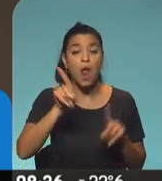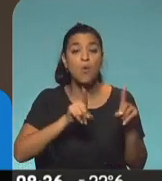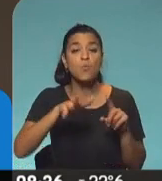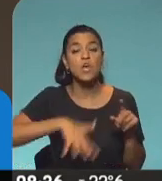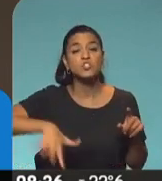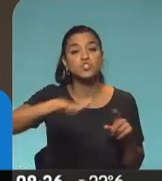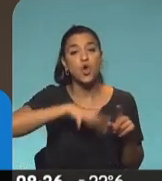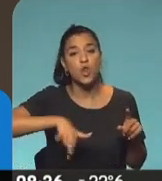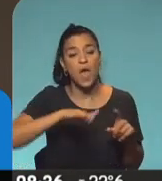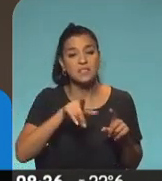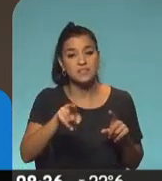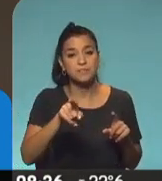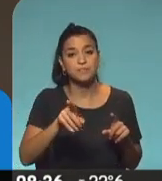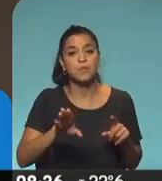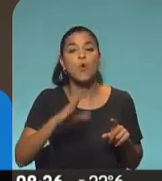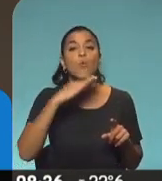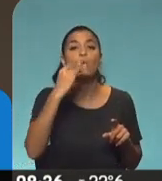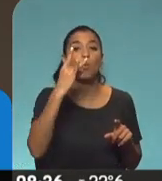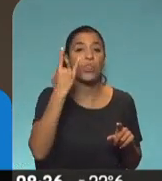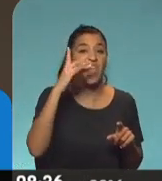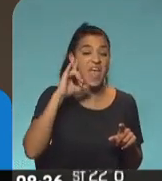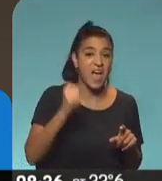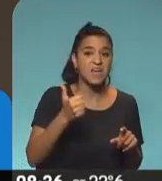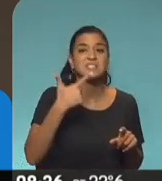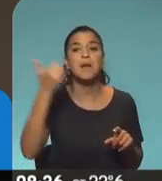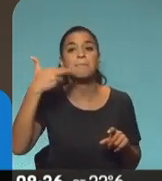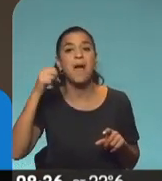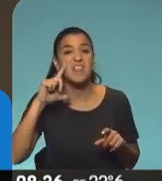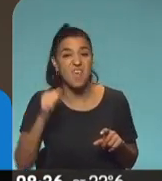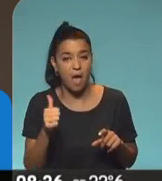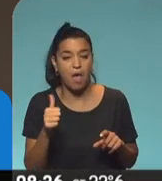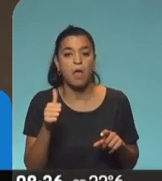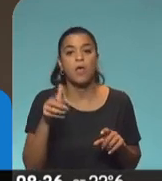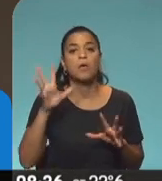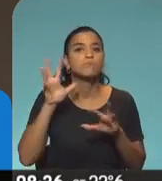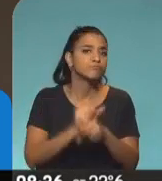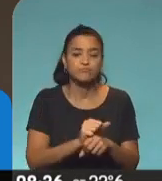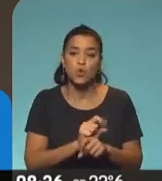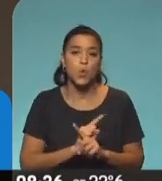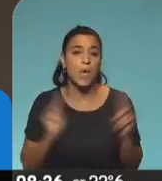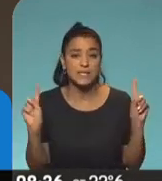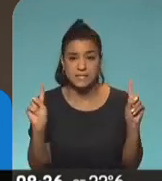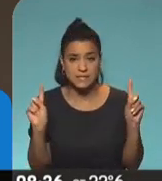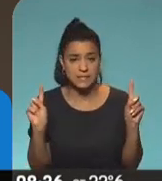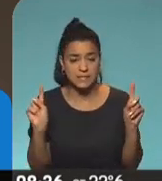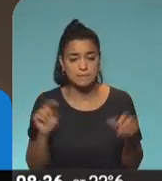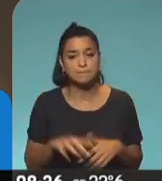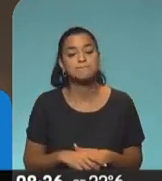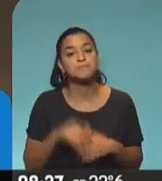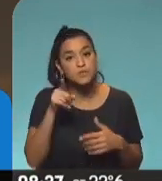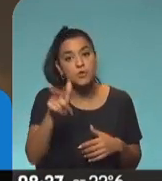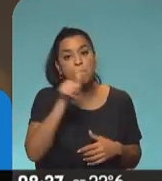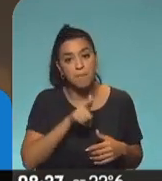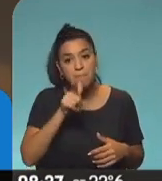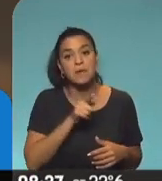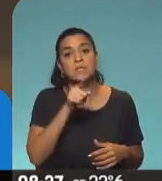zonas de Judea y Samaria no representan ocupación bajo ningún punto de vista. Eso me parece